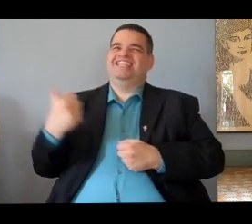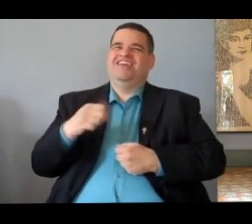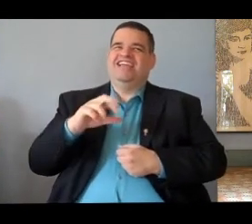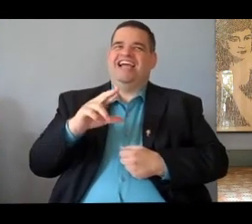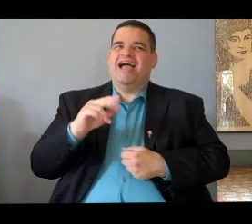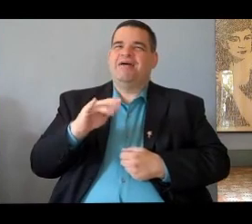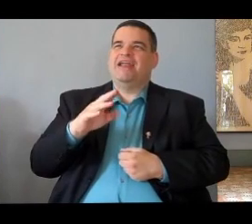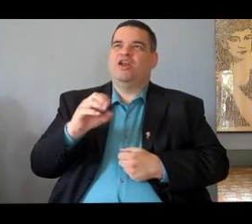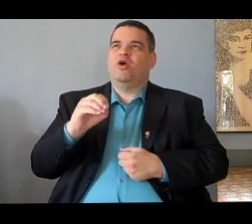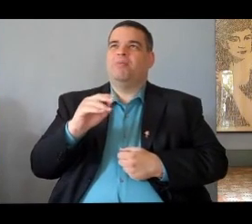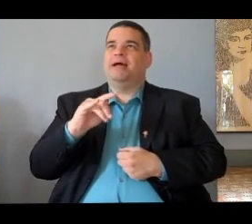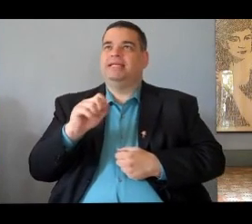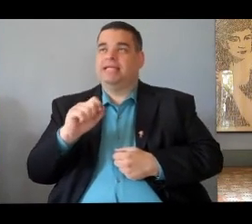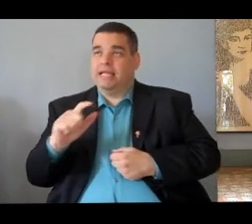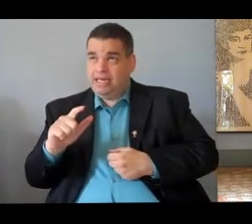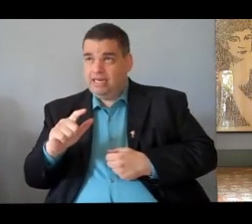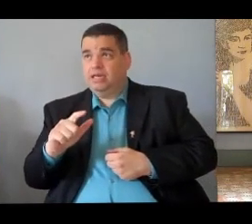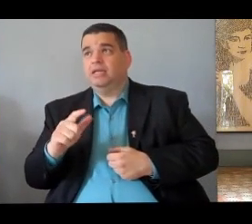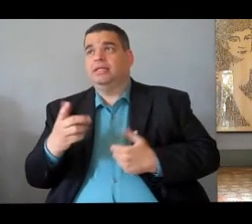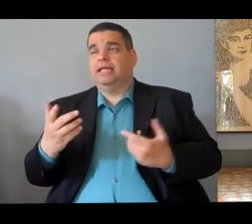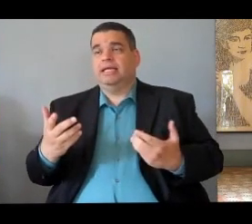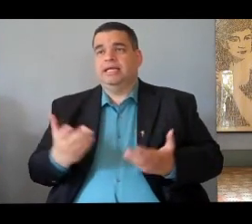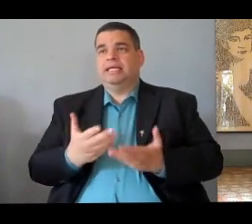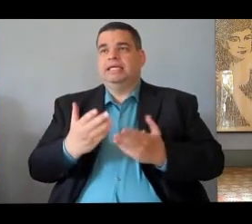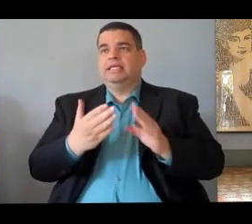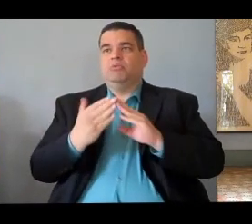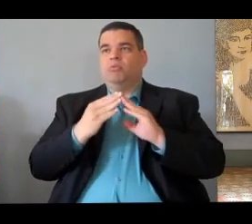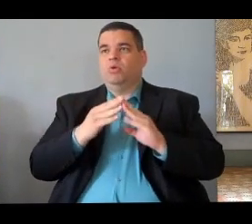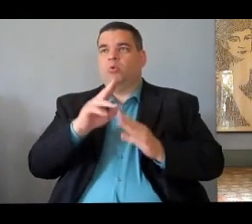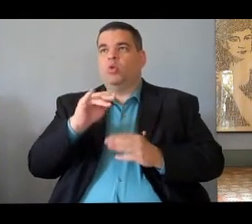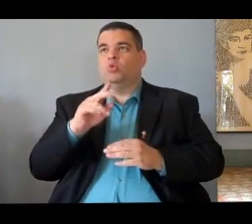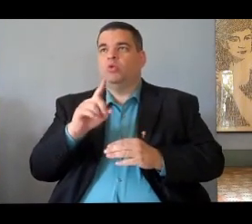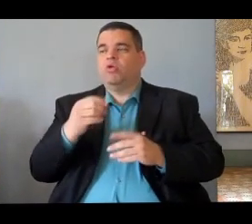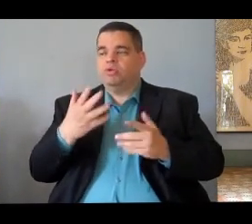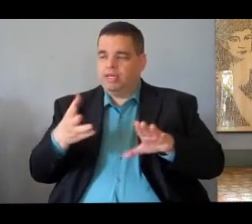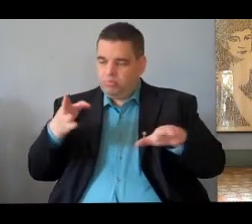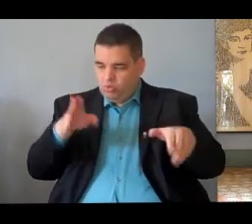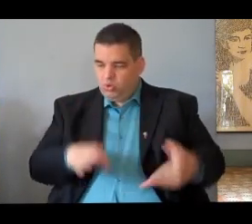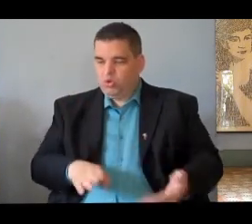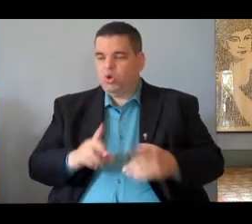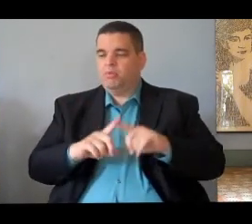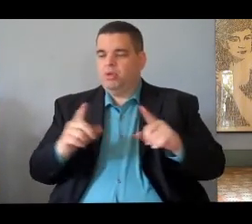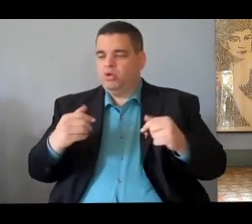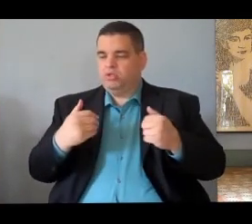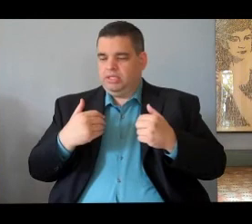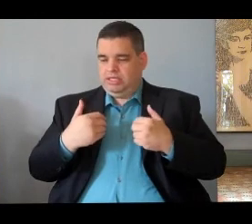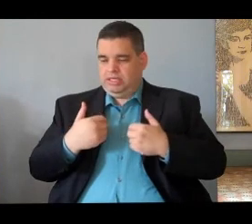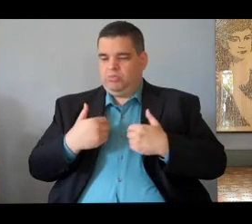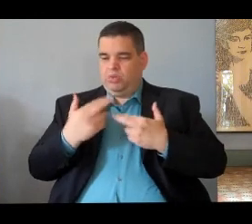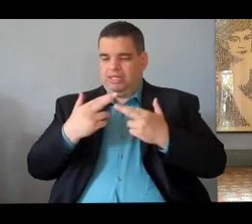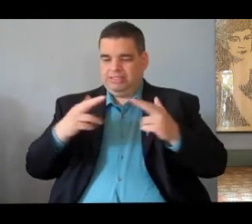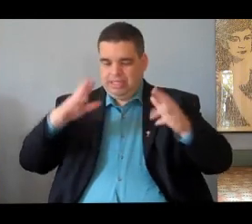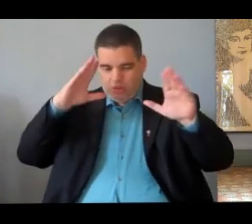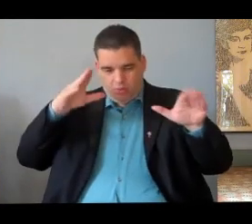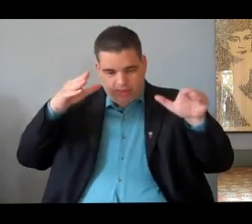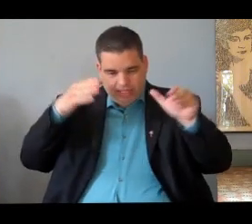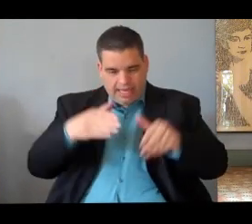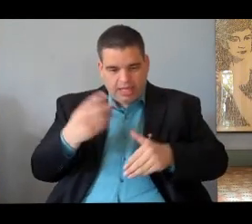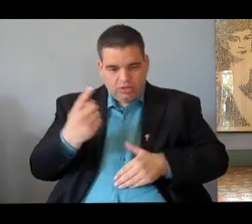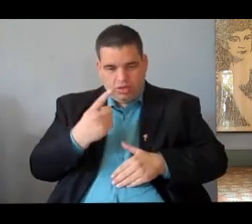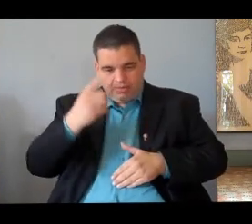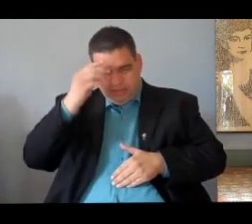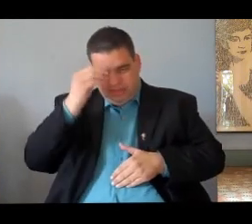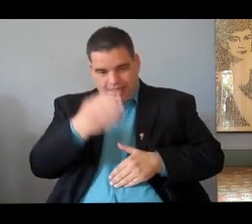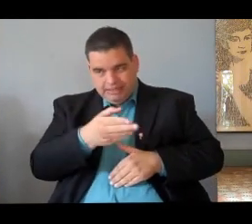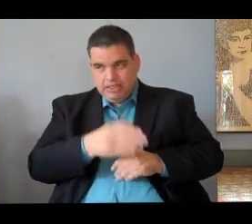Martel, un artesano muy conocido en la isla del pueblo de Utuado. Ya okay. Él falleció. Pero aquí en el museo tenemos una sala dedicada solamente a él. Mira qué bien.